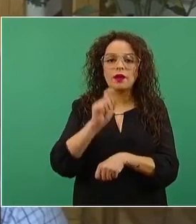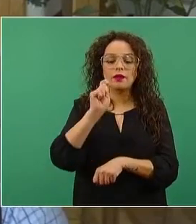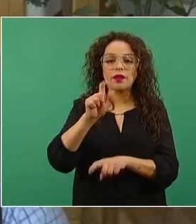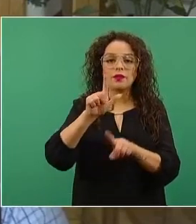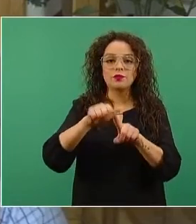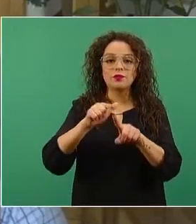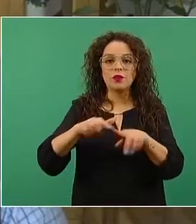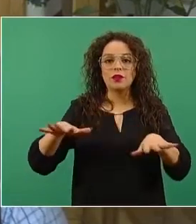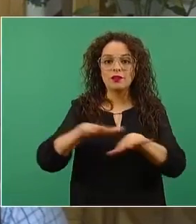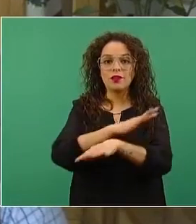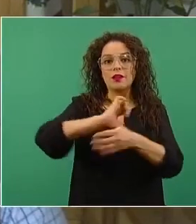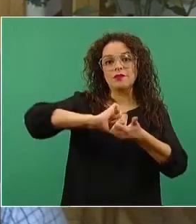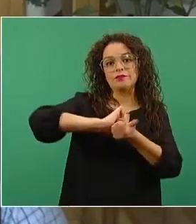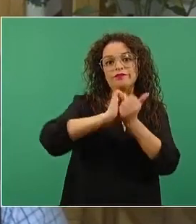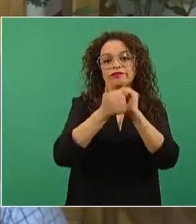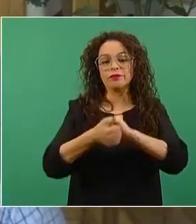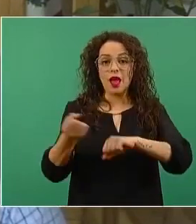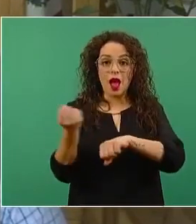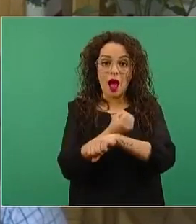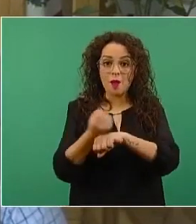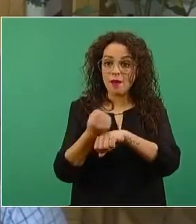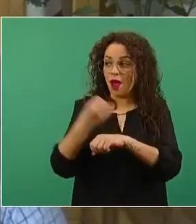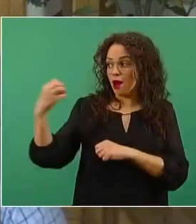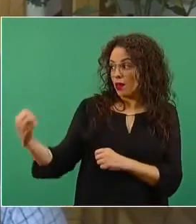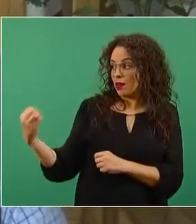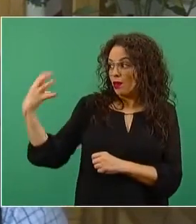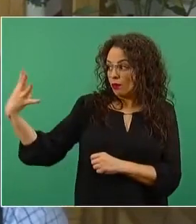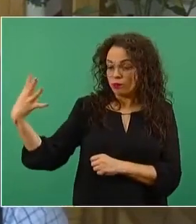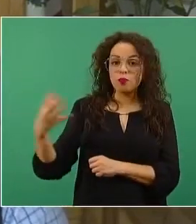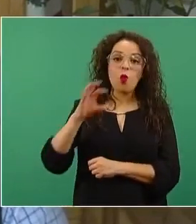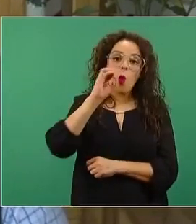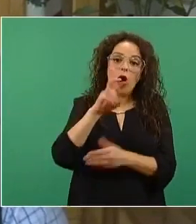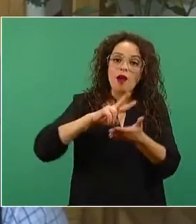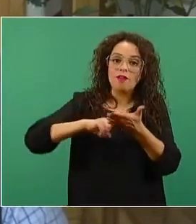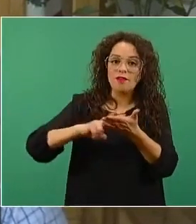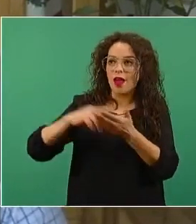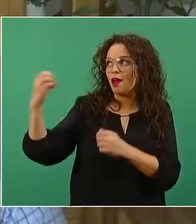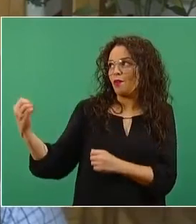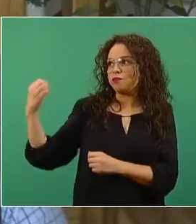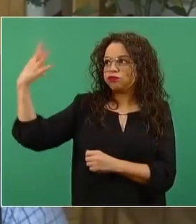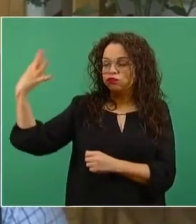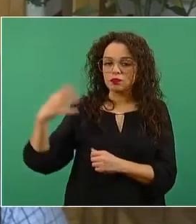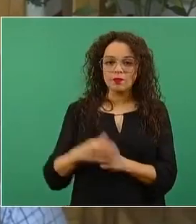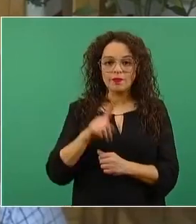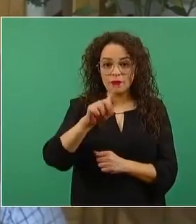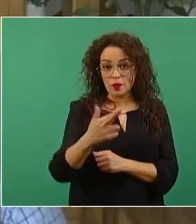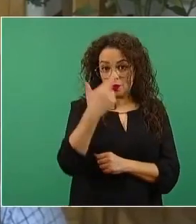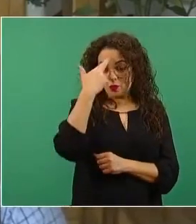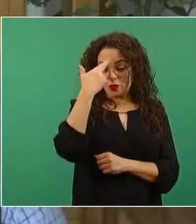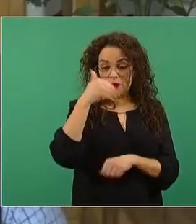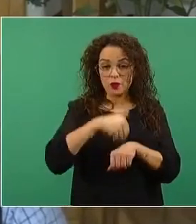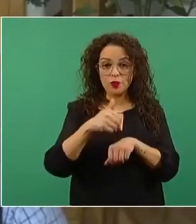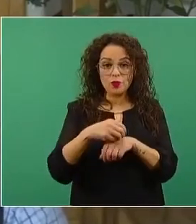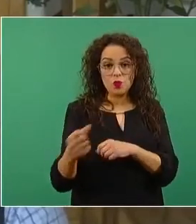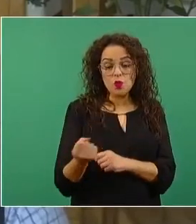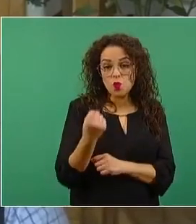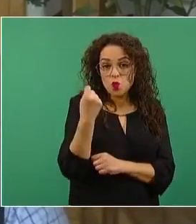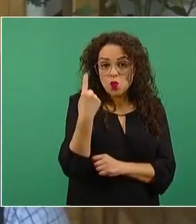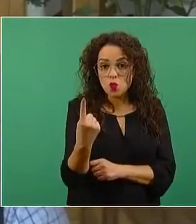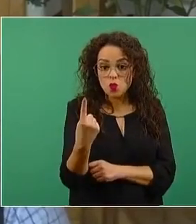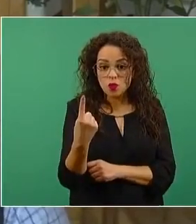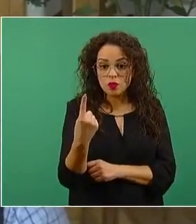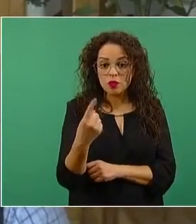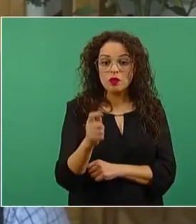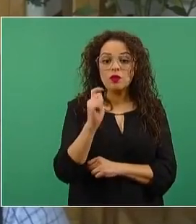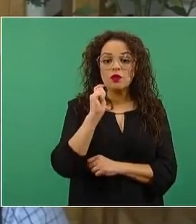amarillos, y obviamente aquellas que han alcanzado los verdes. Recordemos que el 1 es el número que en su momento